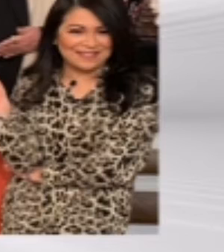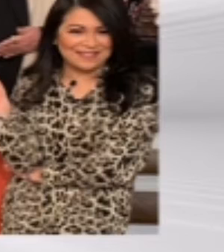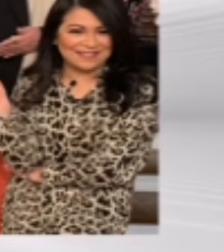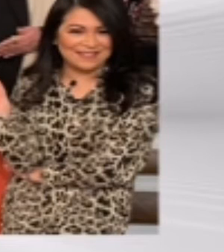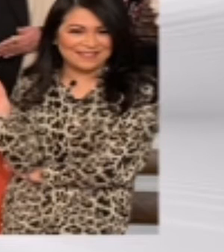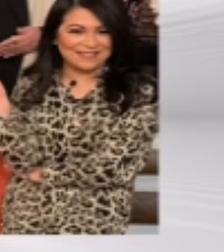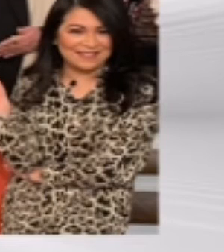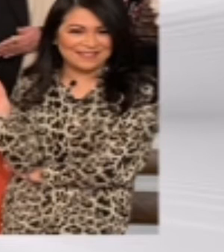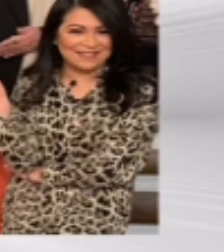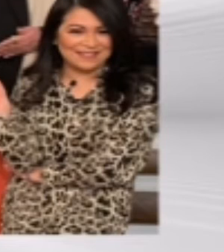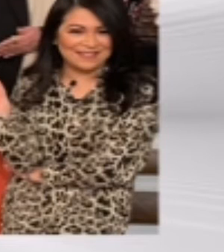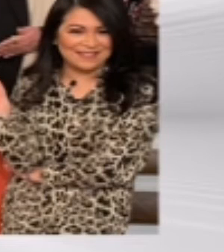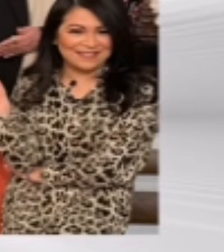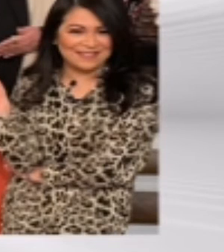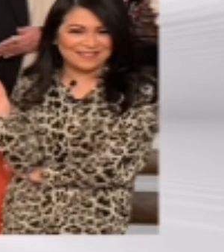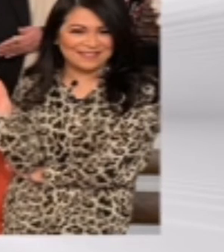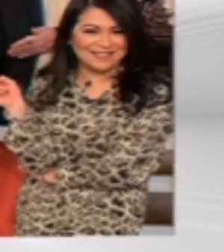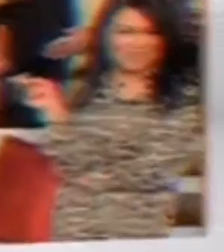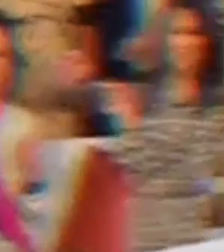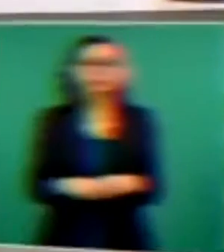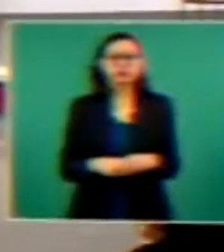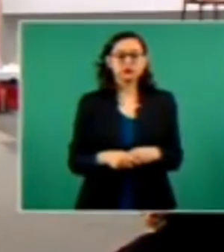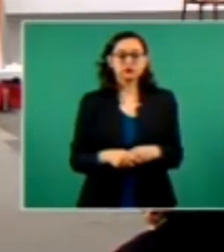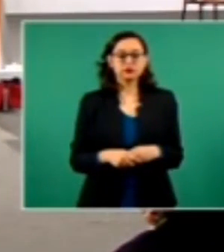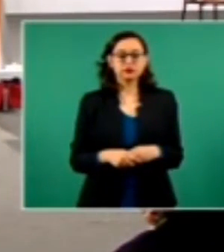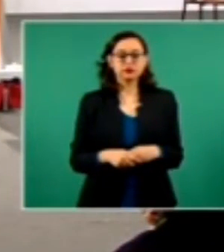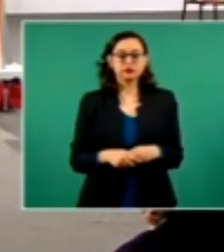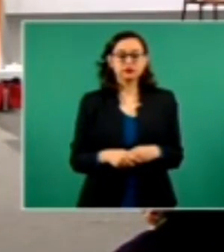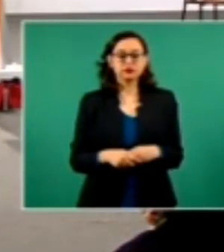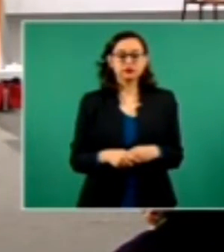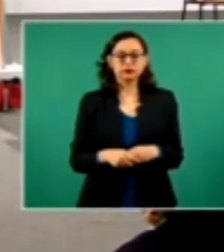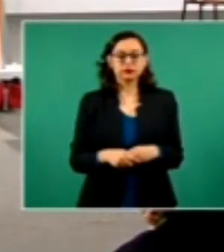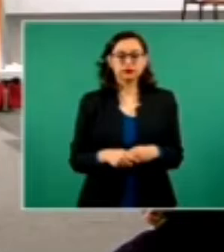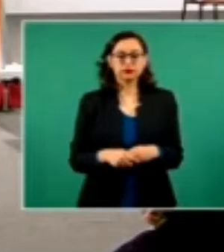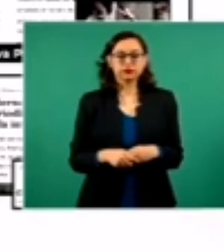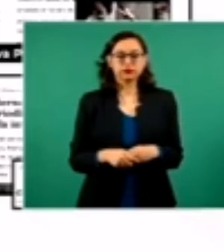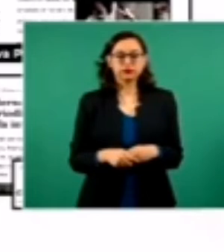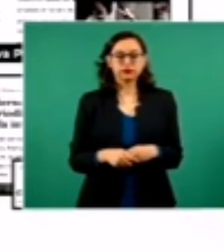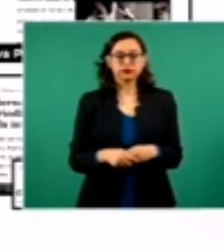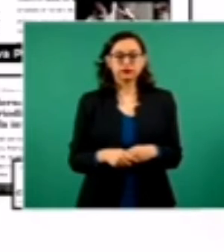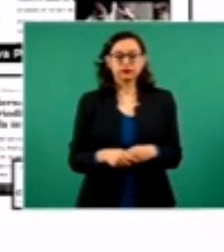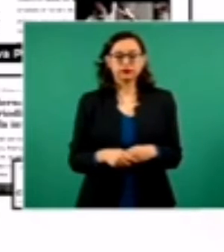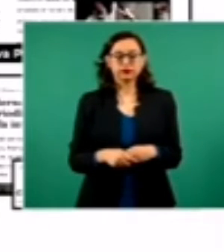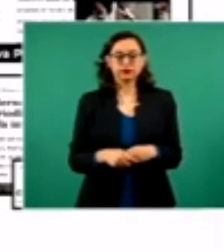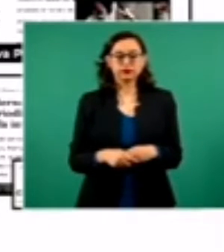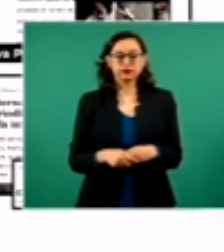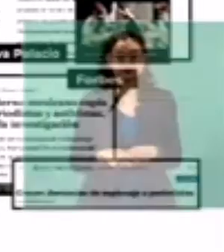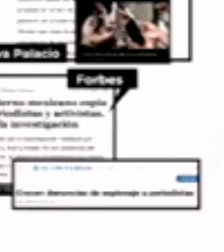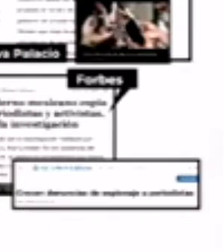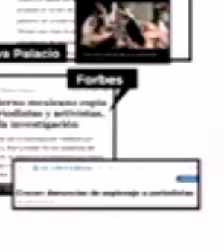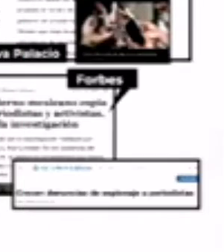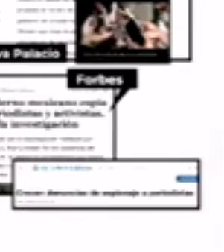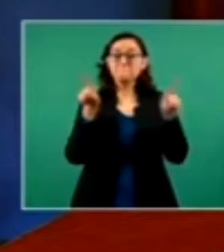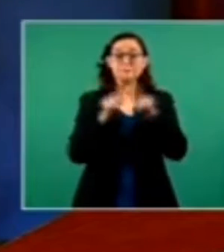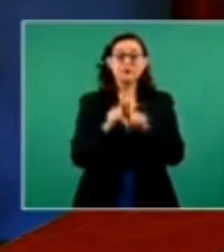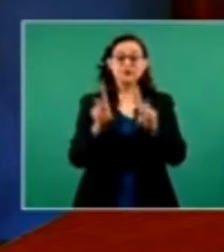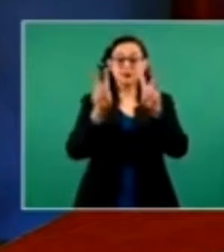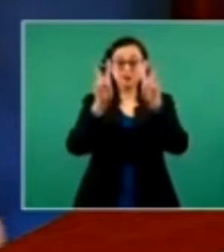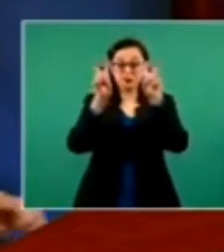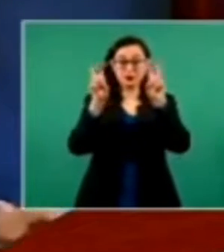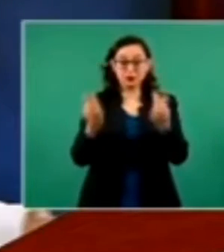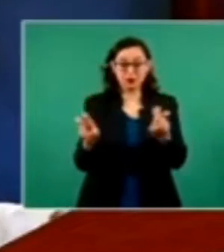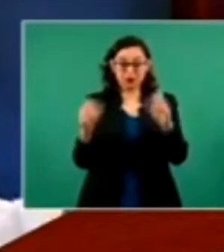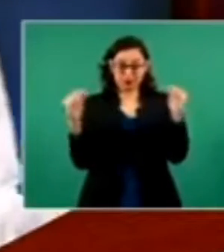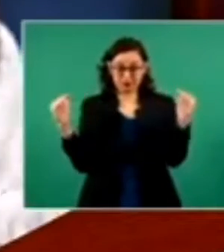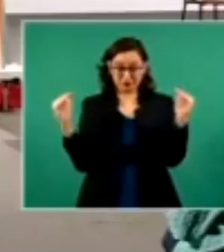puro no busca ofender ni demigrar a nadie en cambio el mamotreto presidencial es una copia de